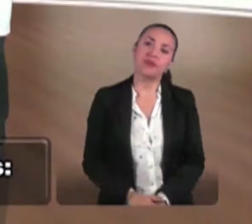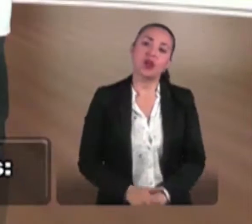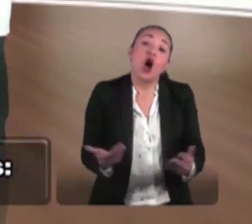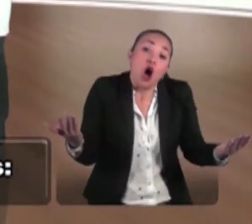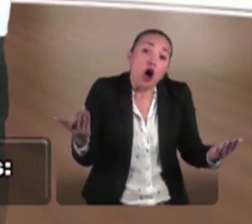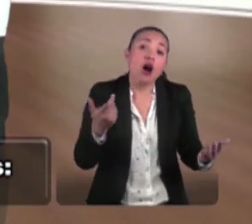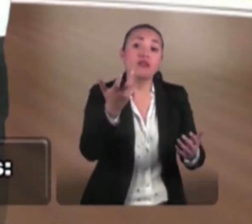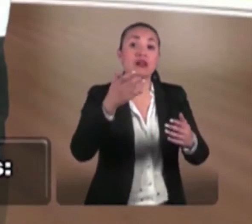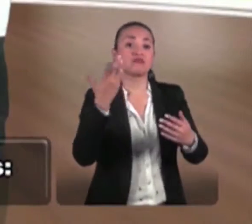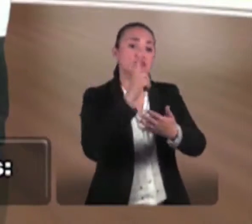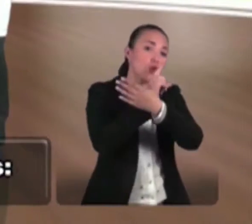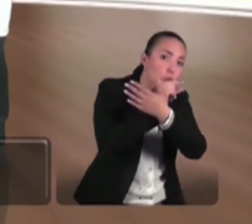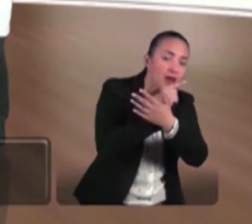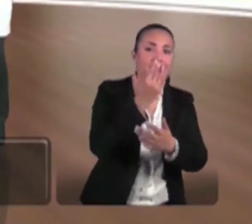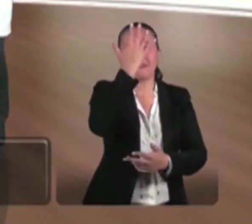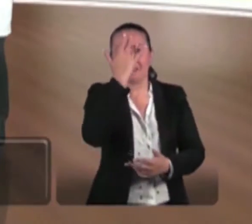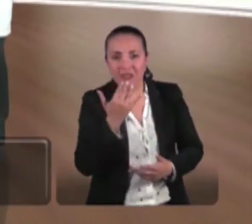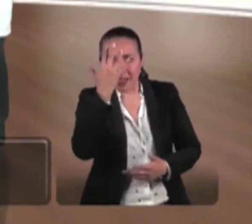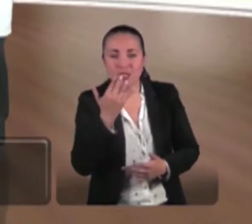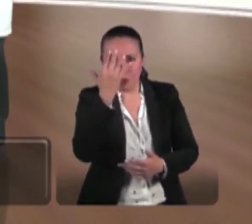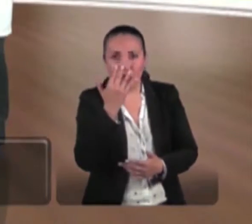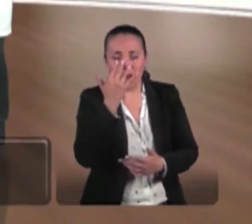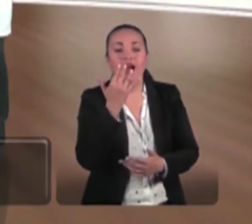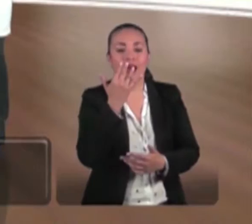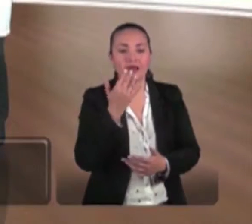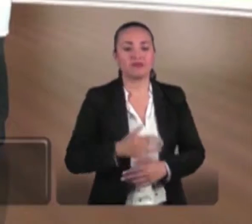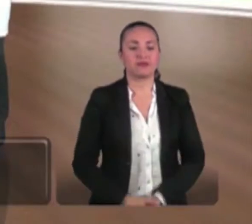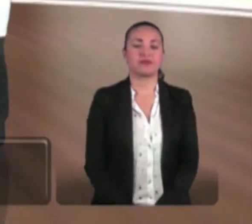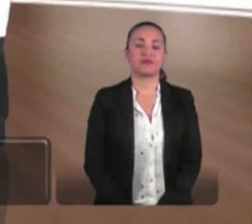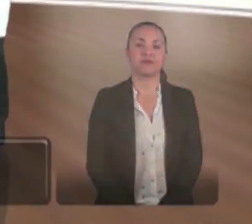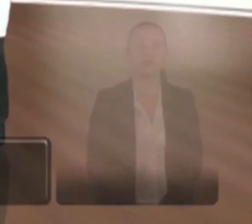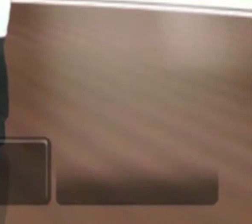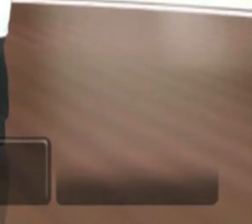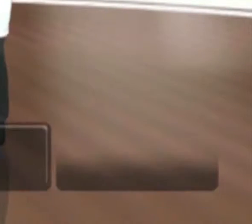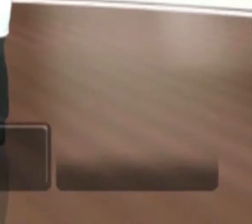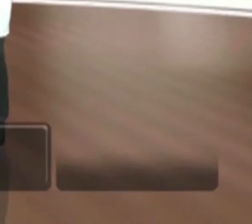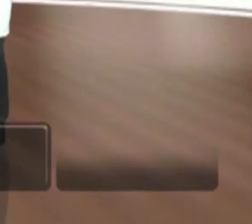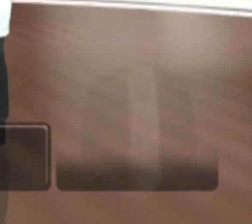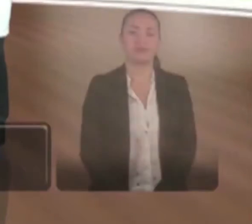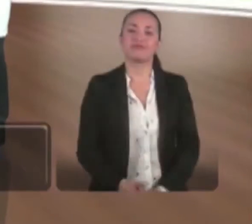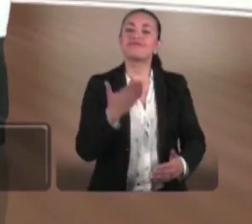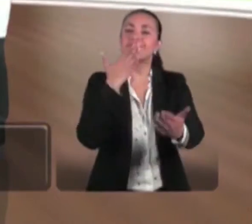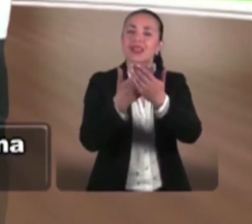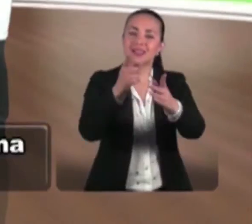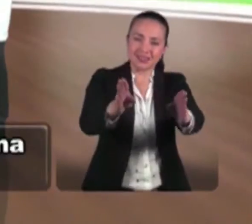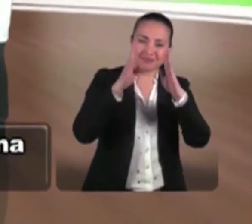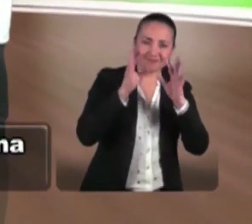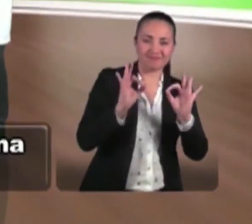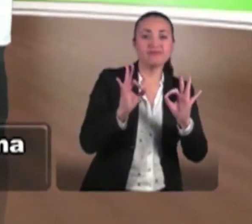018-110-900, o a través de nuestras redes sociales, en Facebook ProFamilia Colombia, en Twitter @ProFamiliaCol.